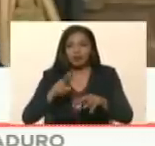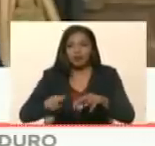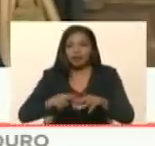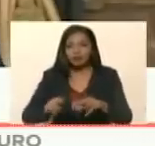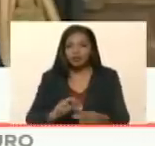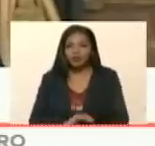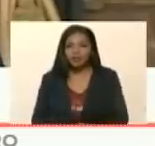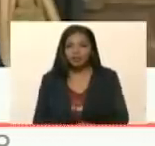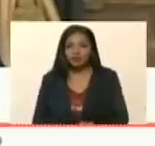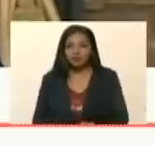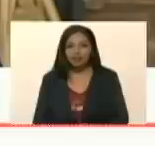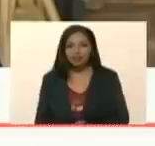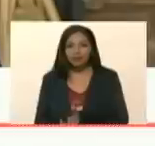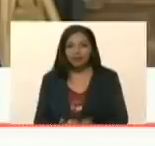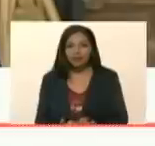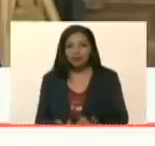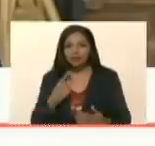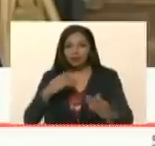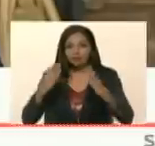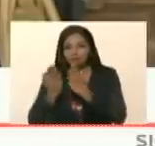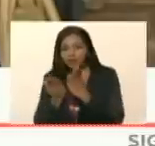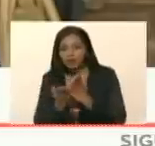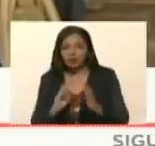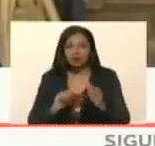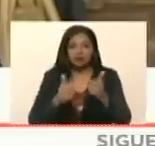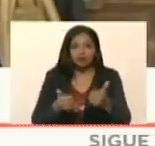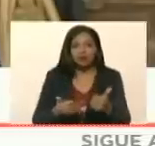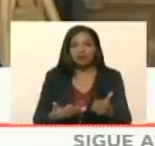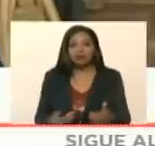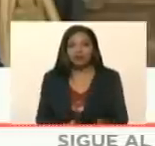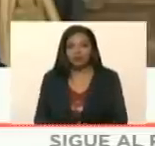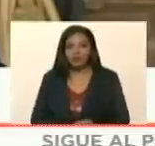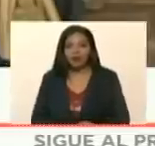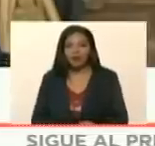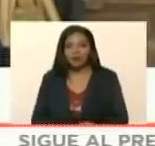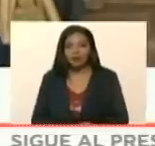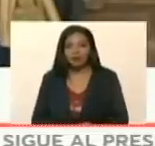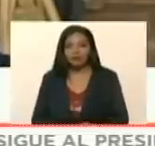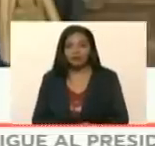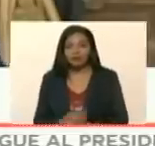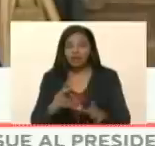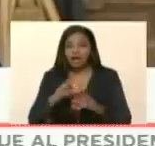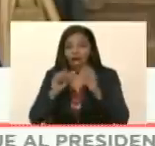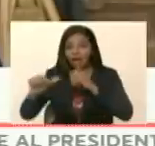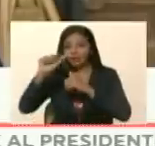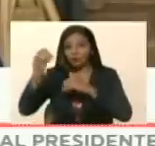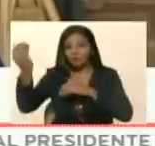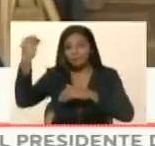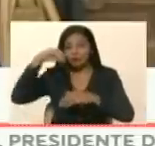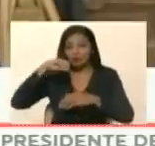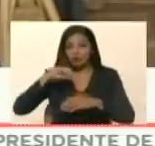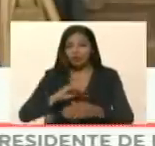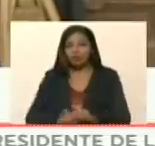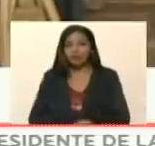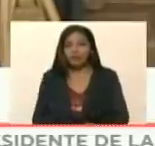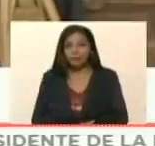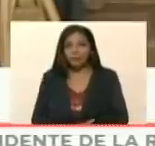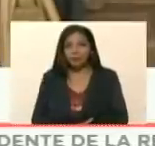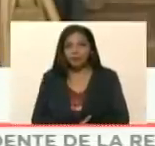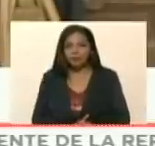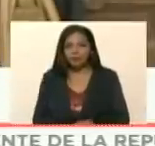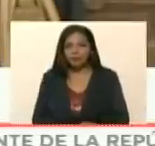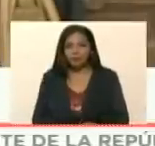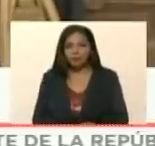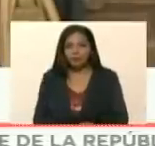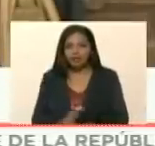niñas, en las escuelas iniciales, para los adultos mayores, y tenemos un